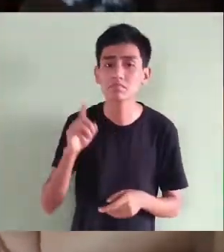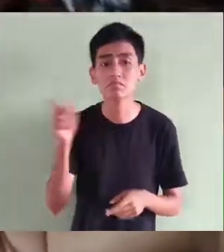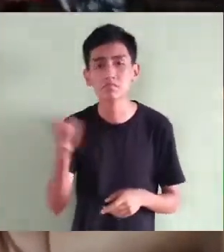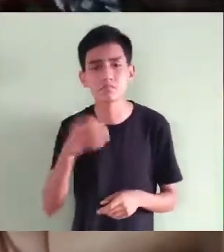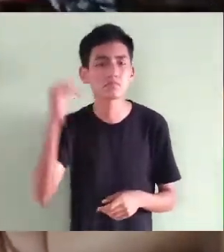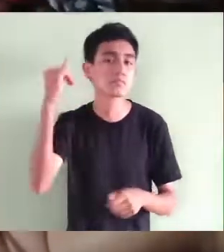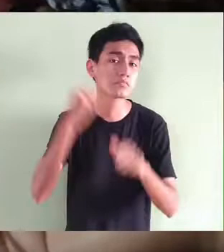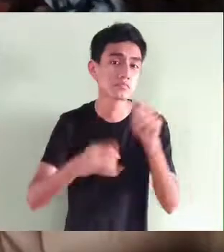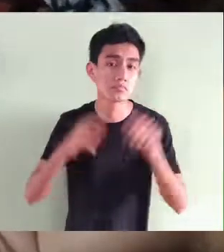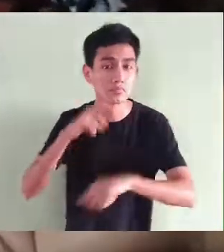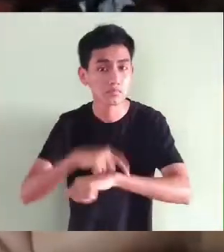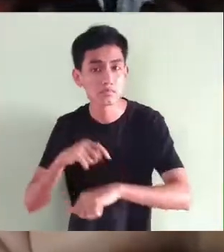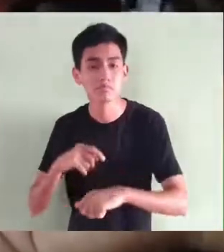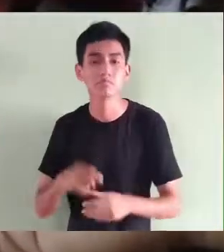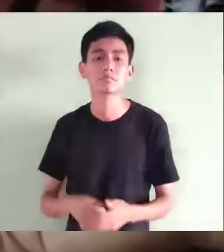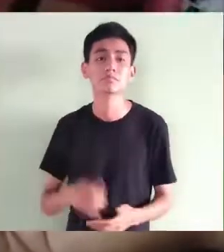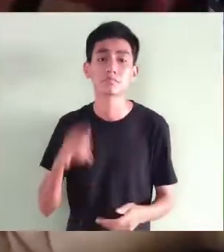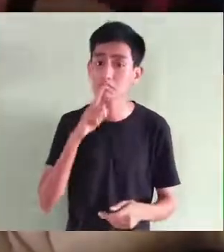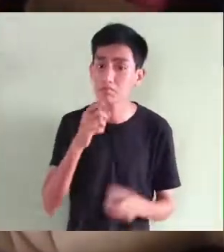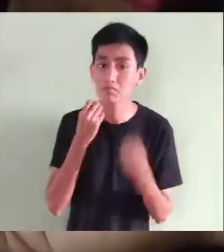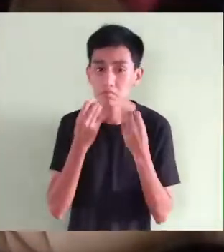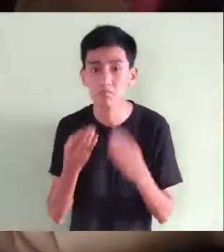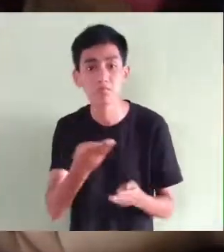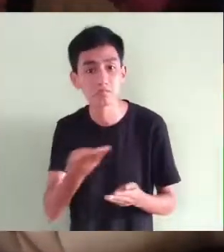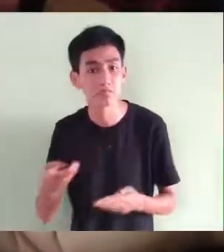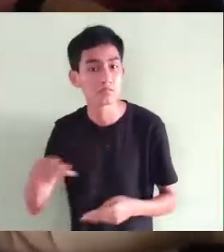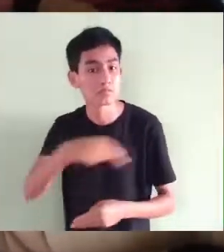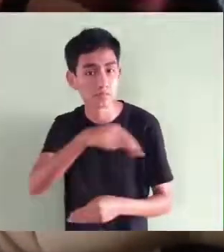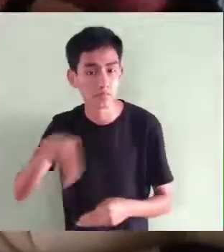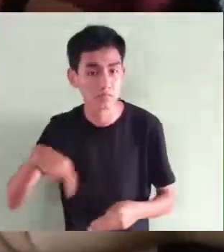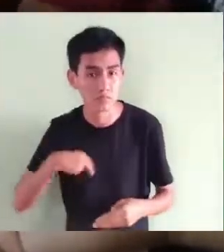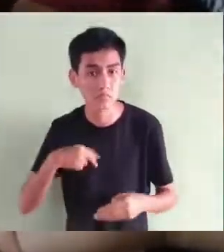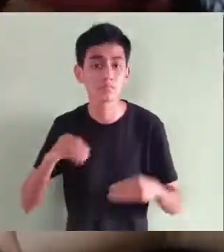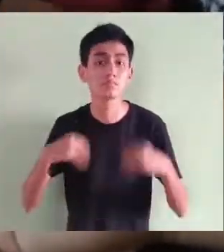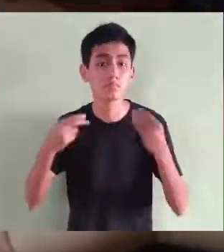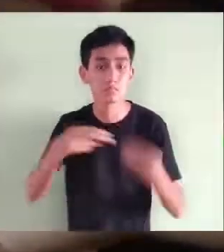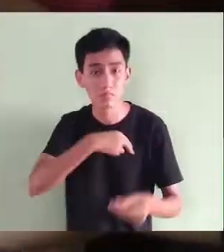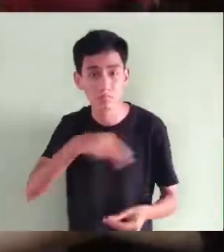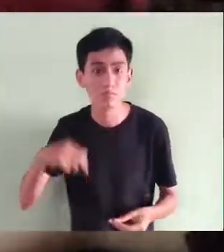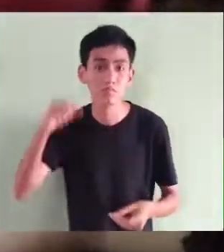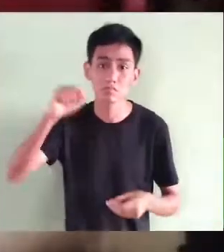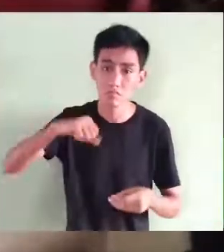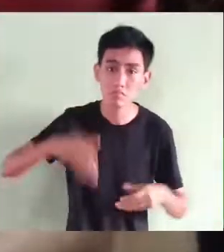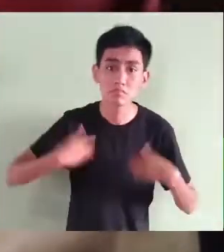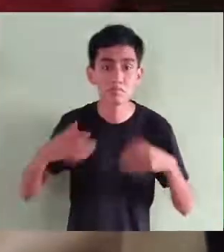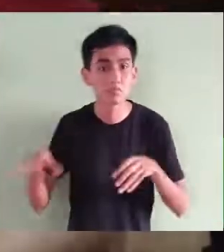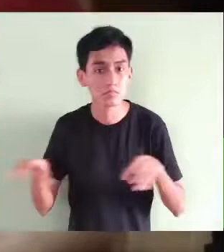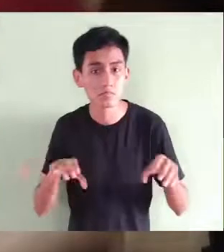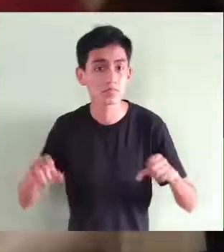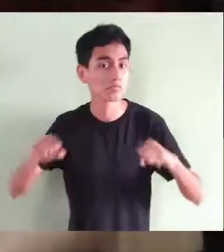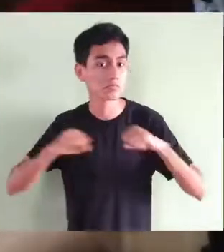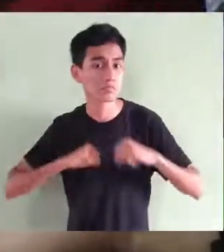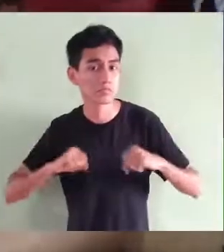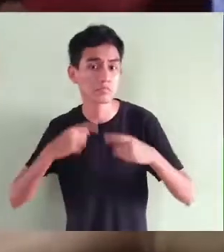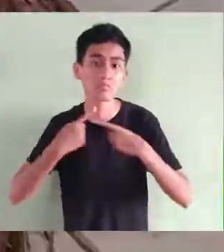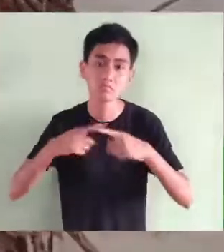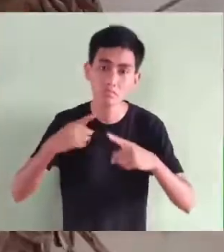es bueno que nos inviten a todas las personas que también nosotros sí podemos hacer deporte, de toda clase de deportes,